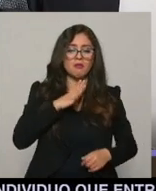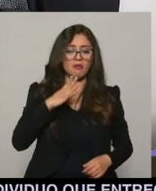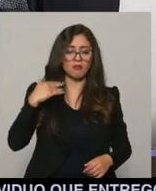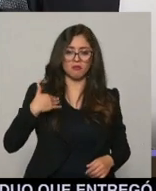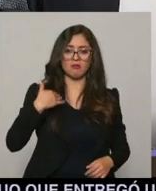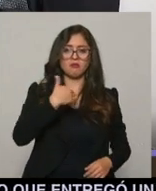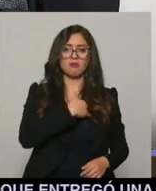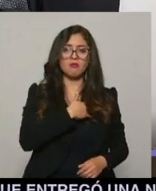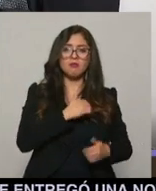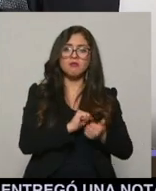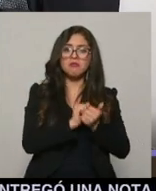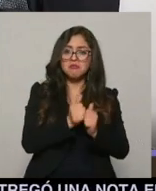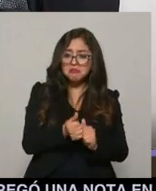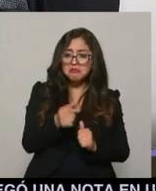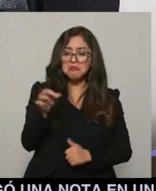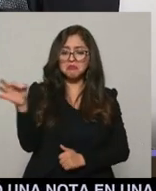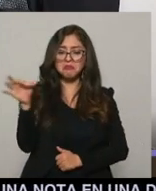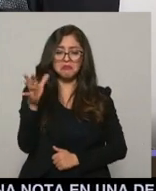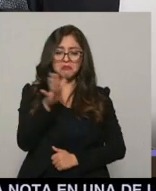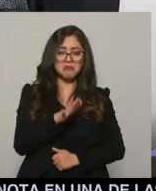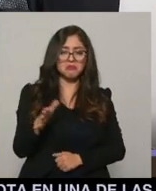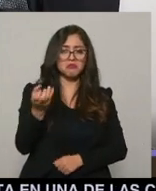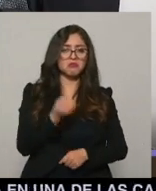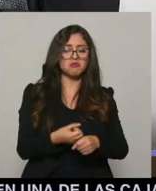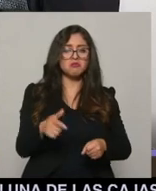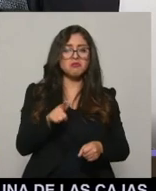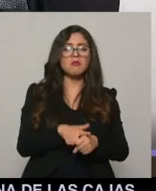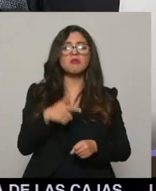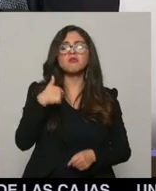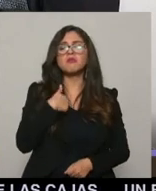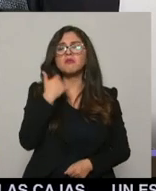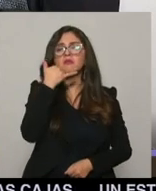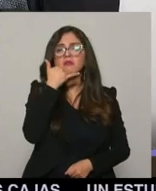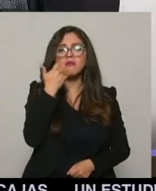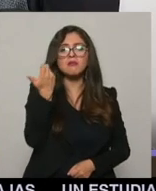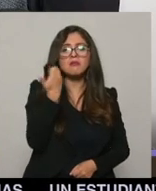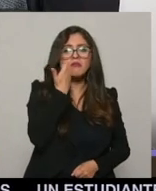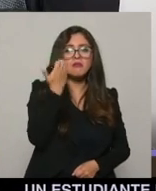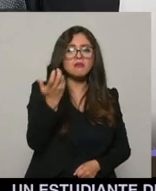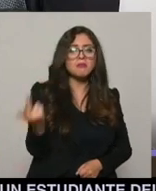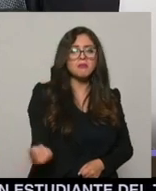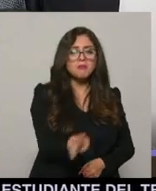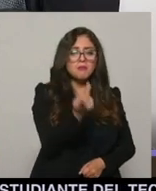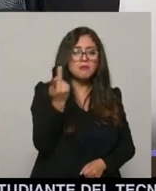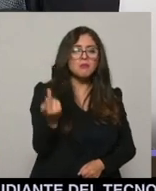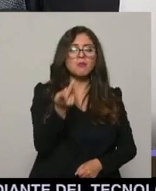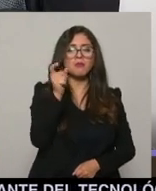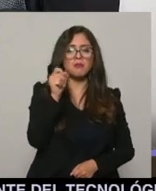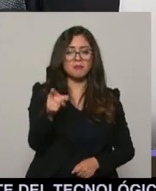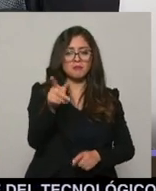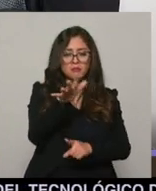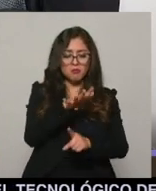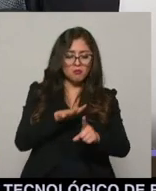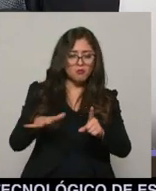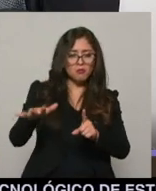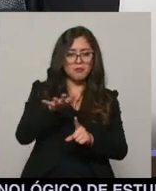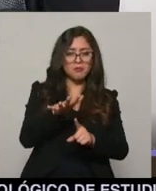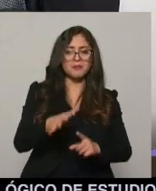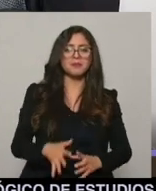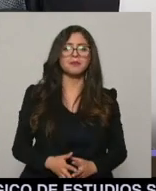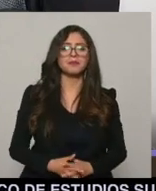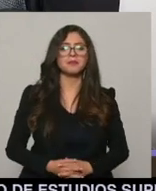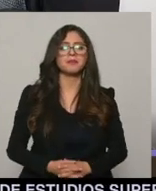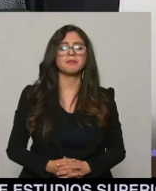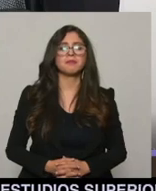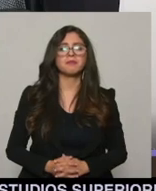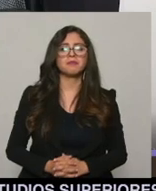que cumple su papel social, y me gustaría hacerte la pregunta precisamente en este contexto, en este sentido.